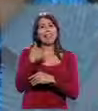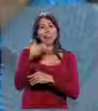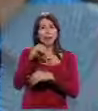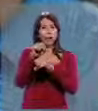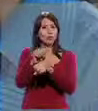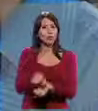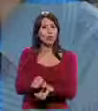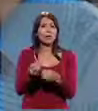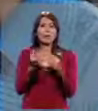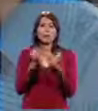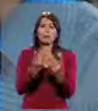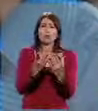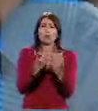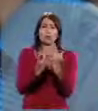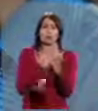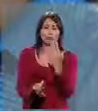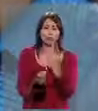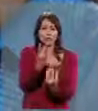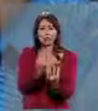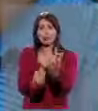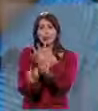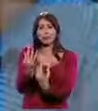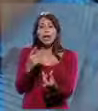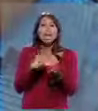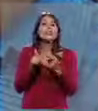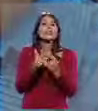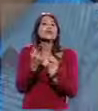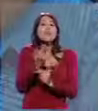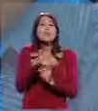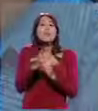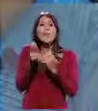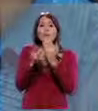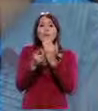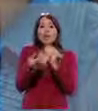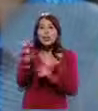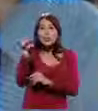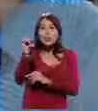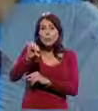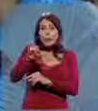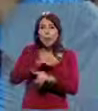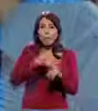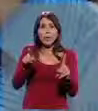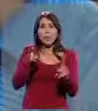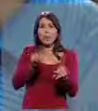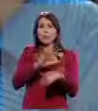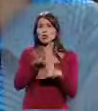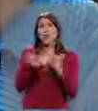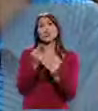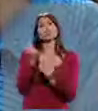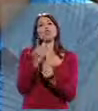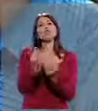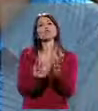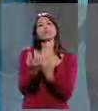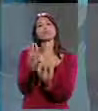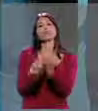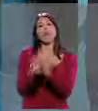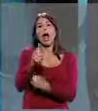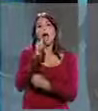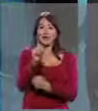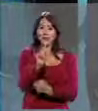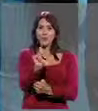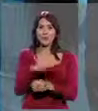comer muchas cosas fritas verdad Entonces es ponerle un poquito de grasa verdad Este pero no tiene que ser todo sancochado en la escuela de